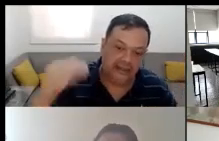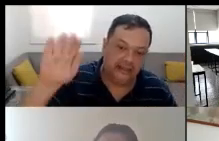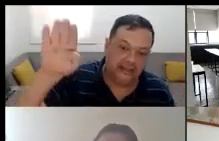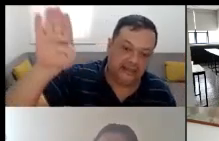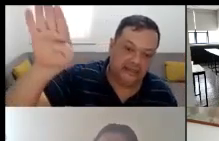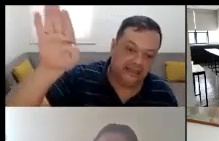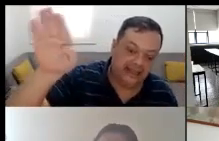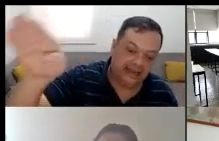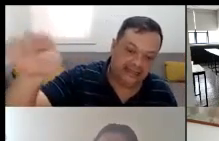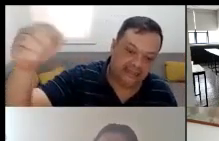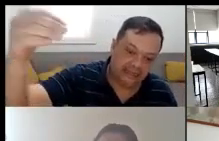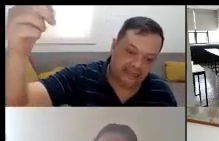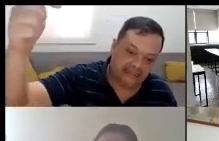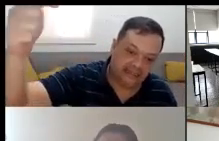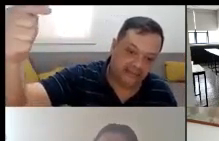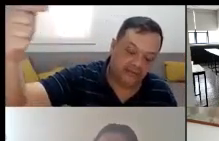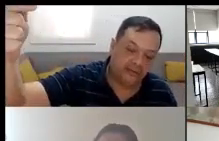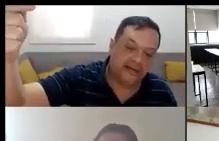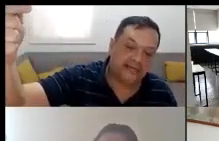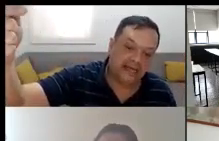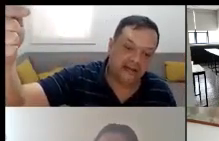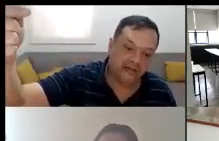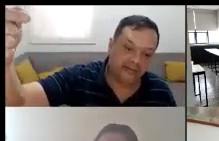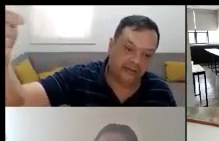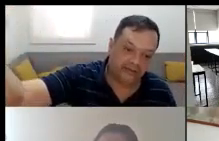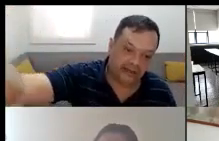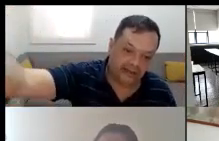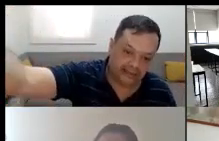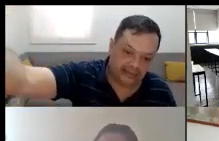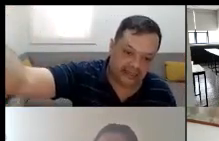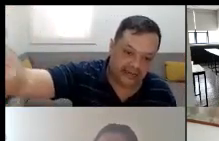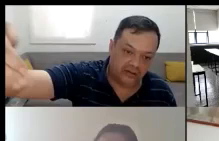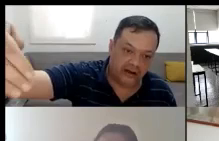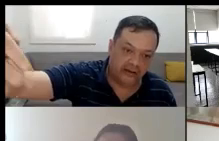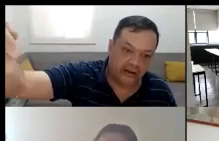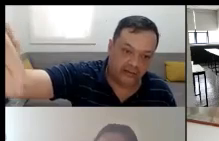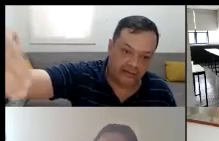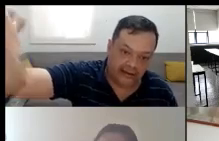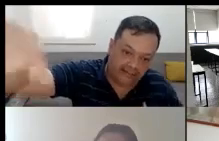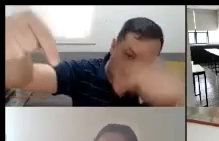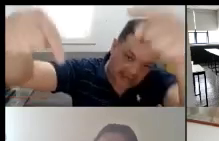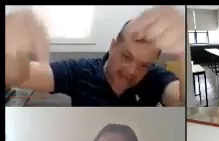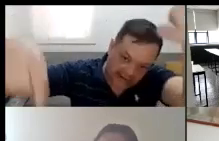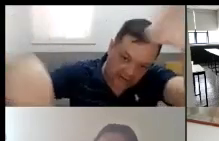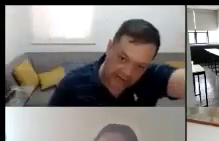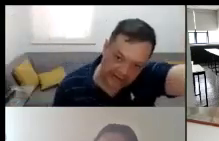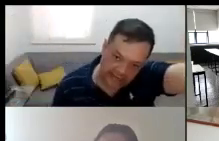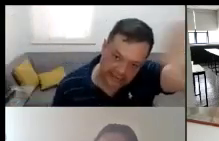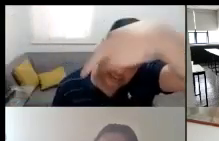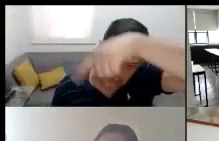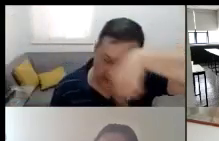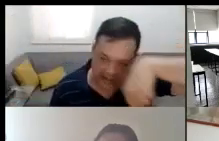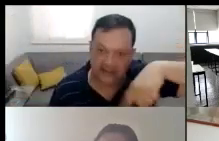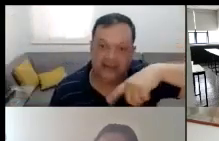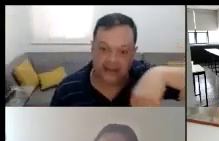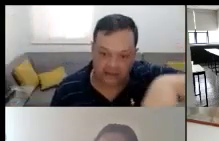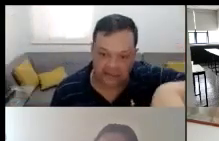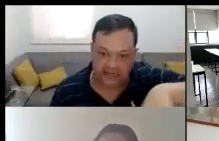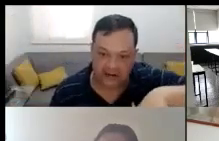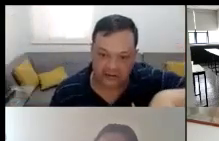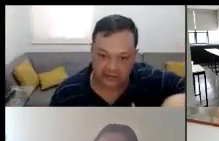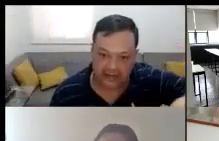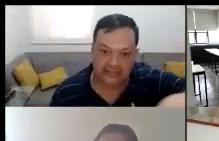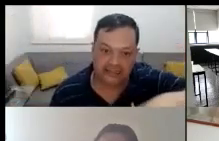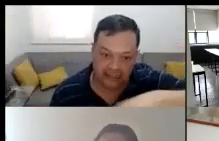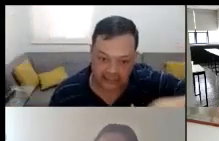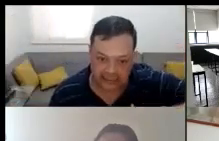siguiente. Si del este está el punto más alto por donde está entrando el agua al humedal para que recorra y circule, acuérdense